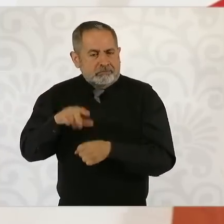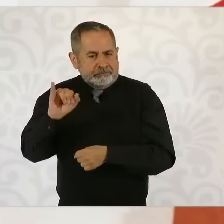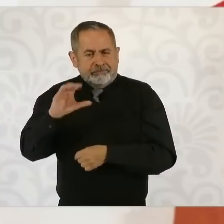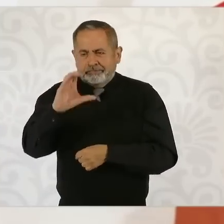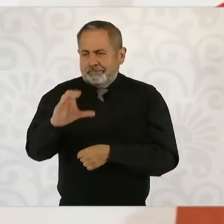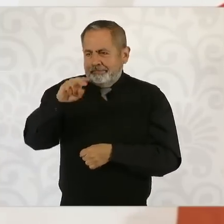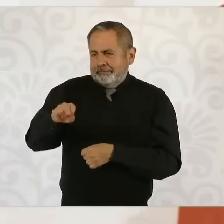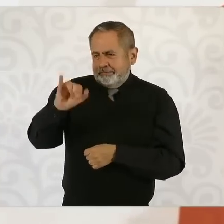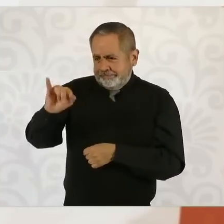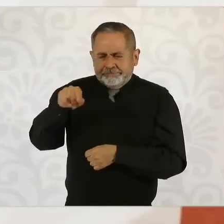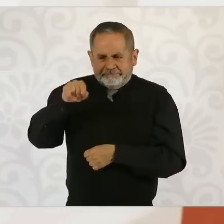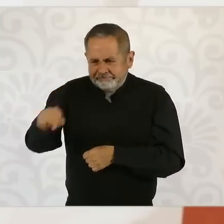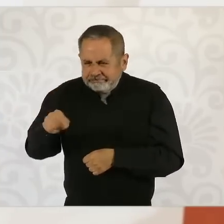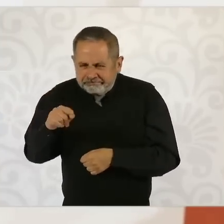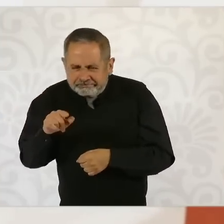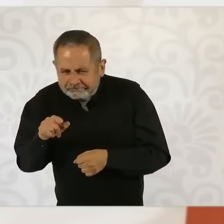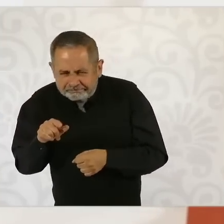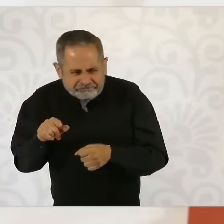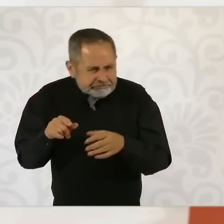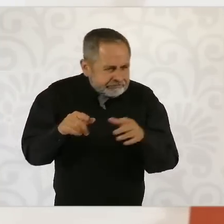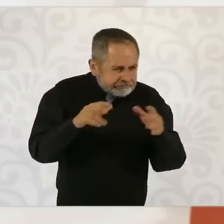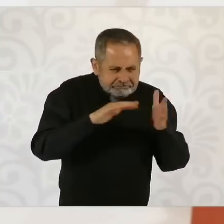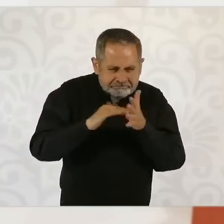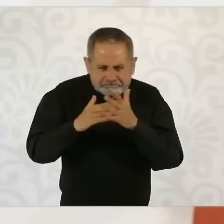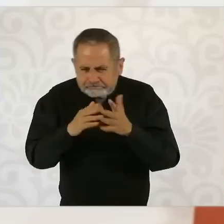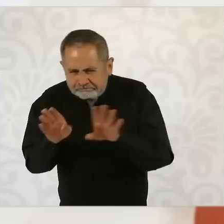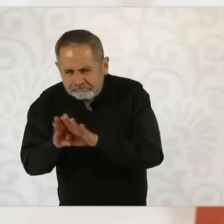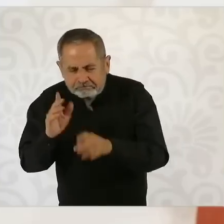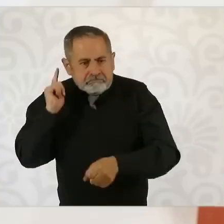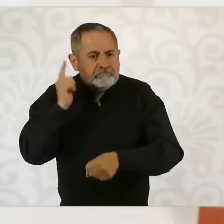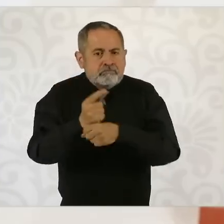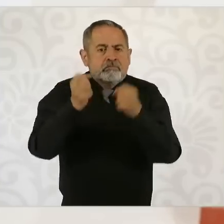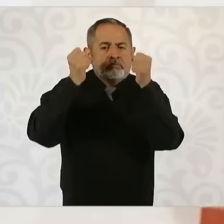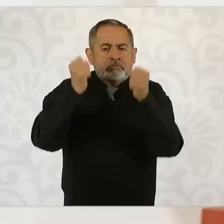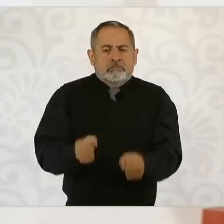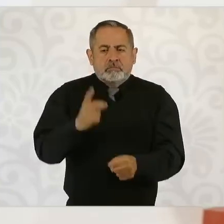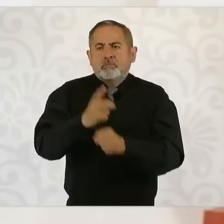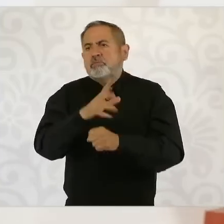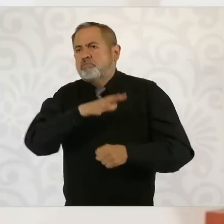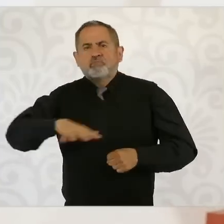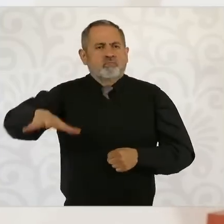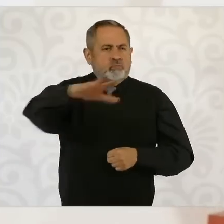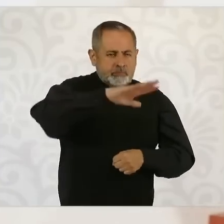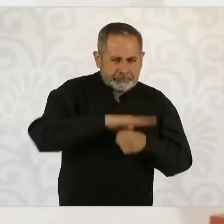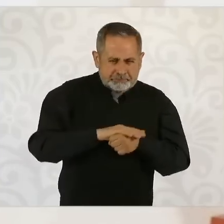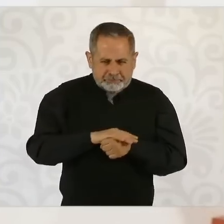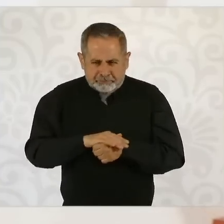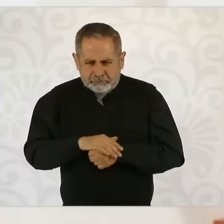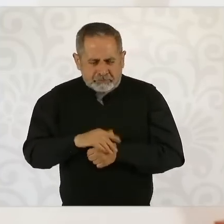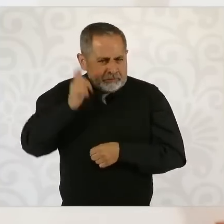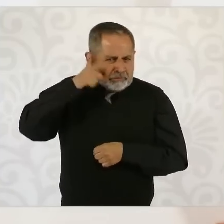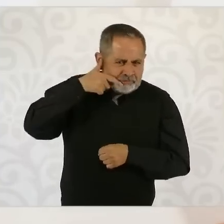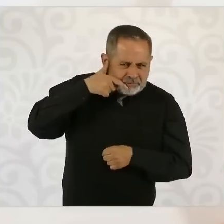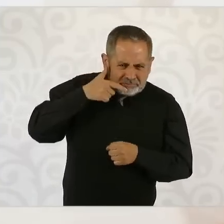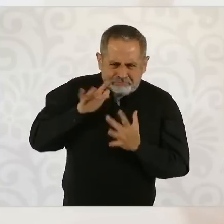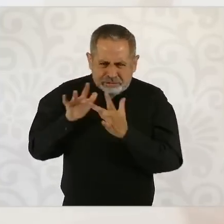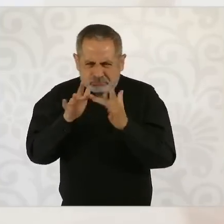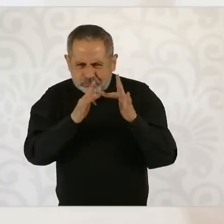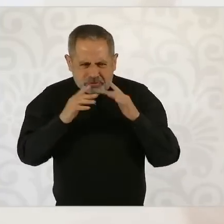a la seguridad nacional, hoy su papel fundamental es la seguridad pública, la seguridad de las y los